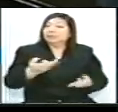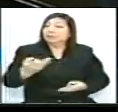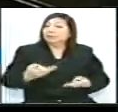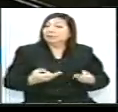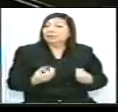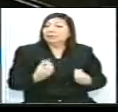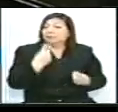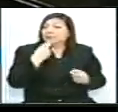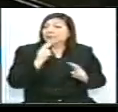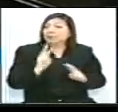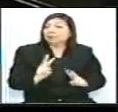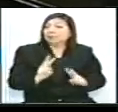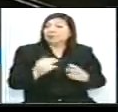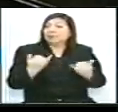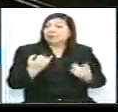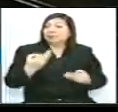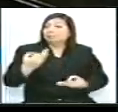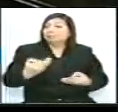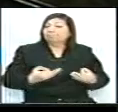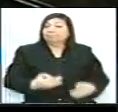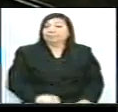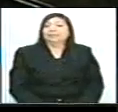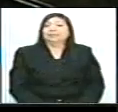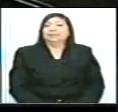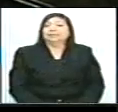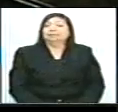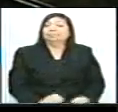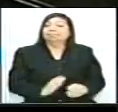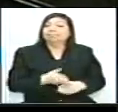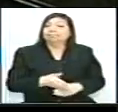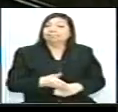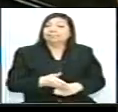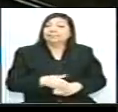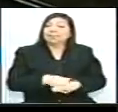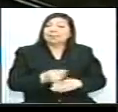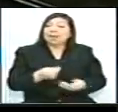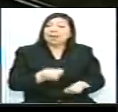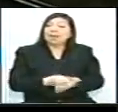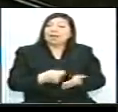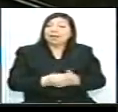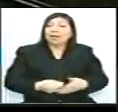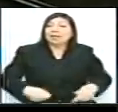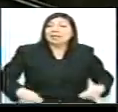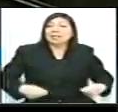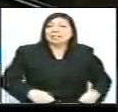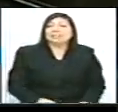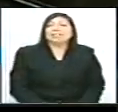como se va a ver, parte de ese presupuesto se vaya en planillas.